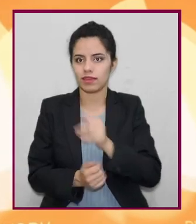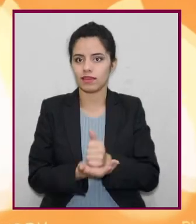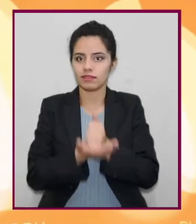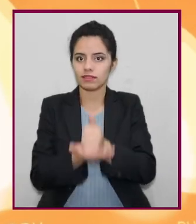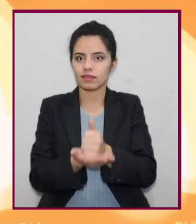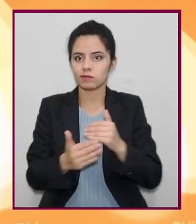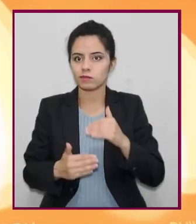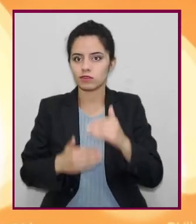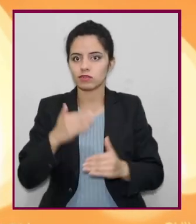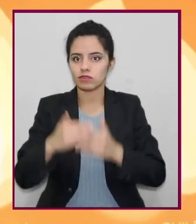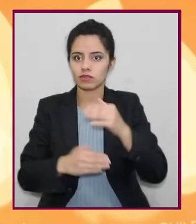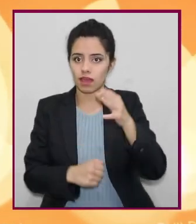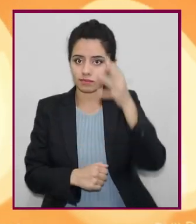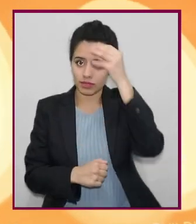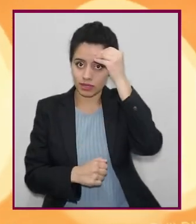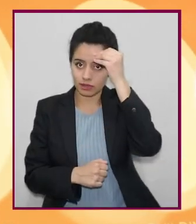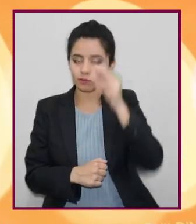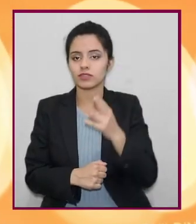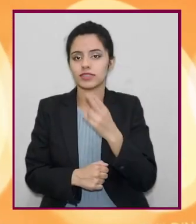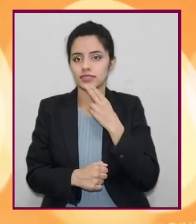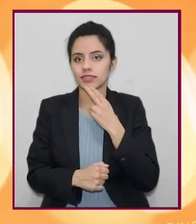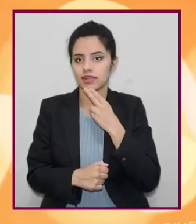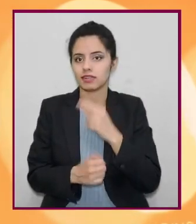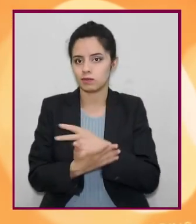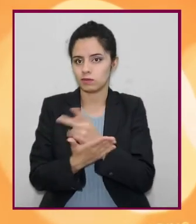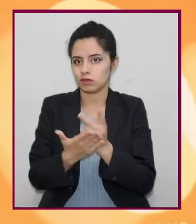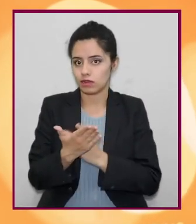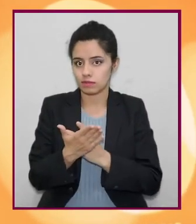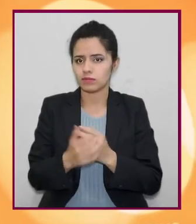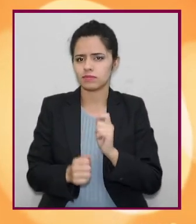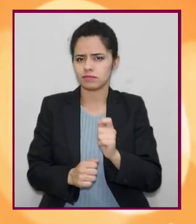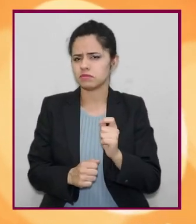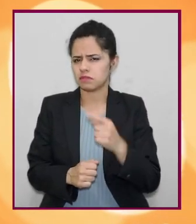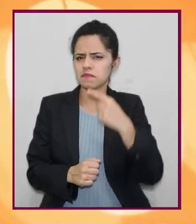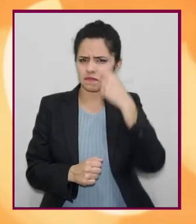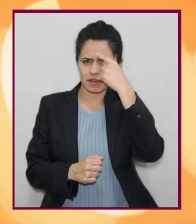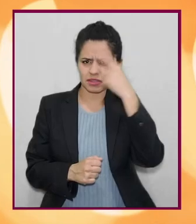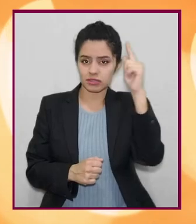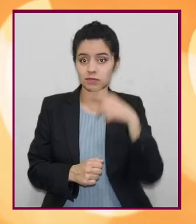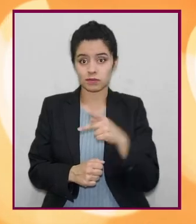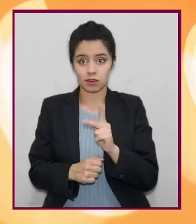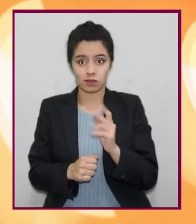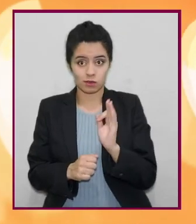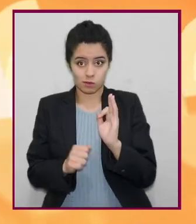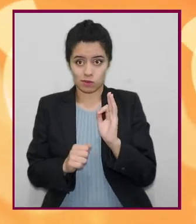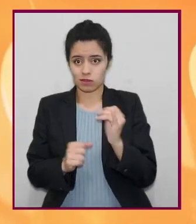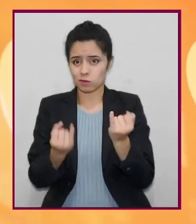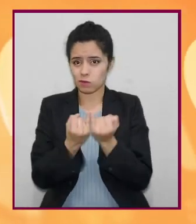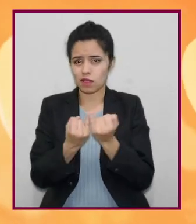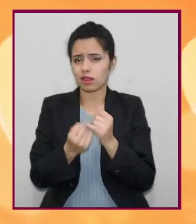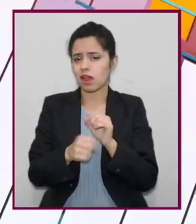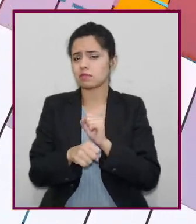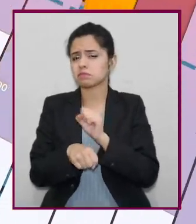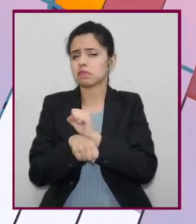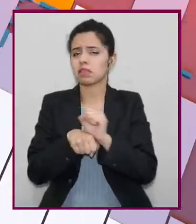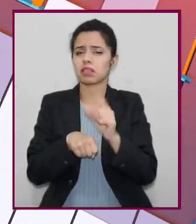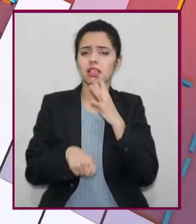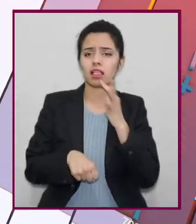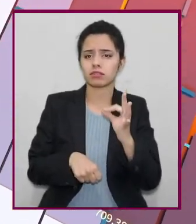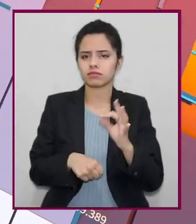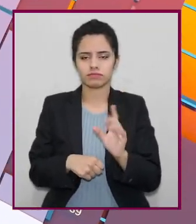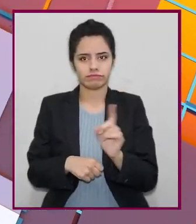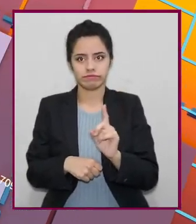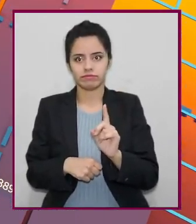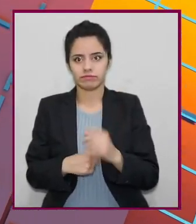en el proceso de aprender a usar los softwares. Porque, según sé, no es cosa del otro mundo, pero tampoco es que sean enchiladas, mano. Es cierto,